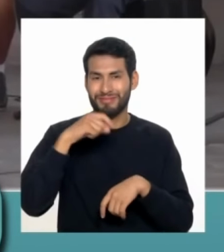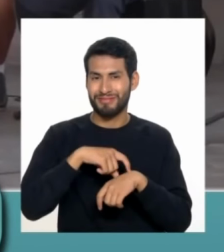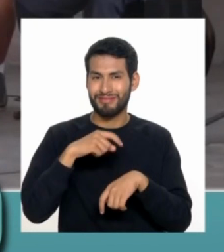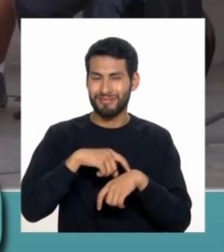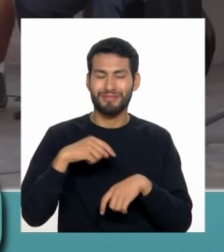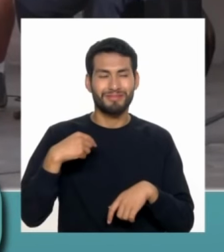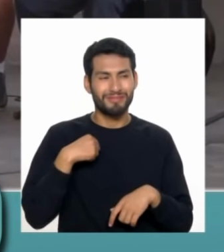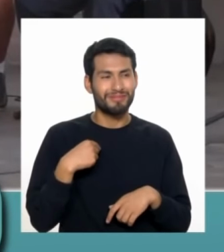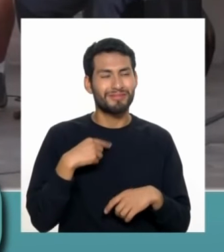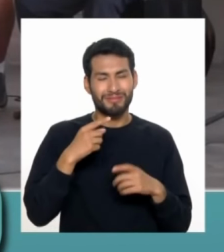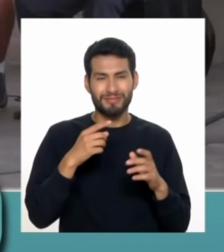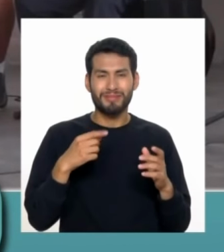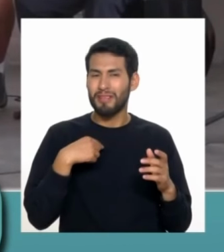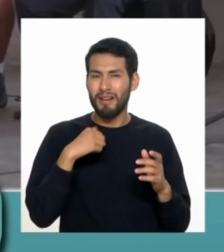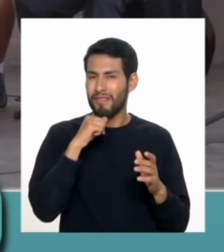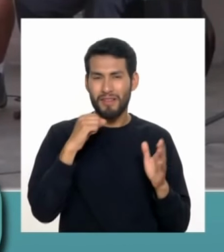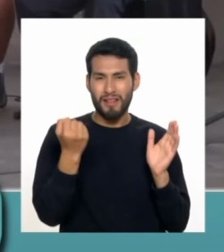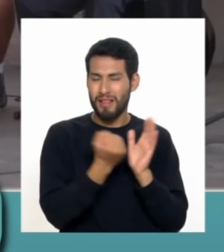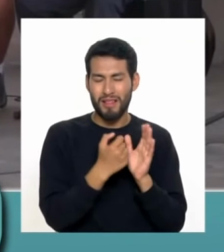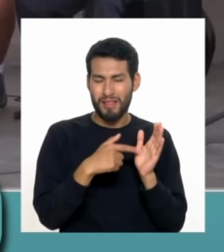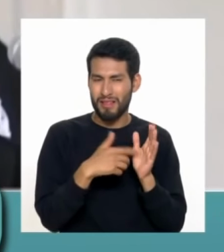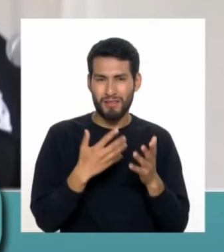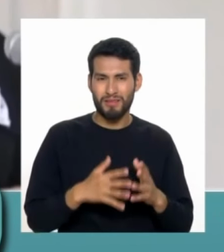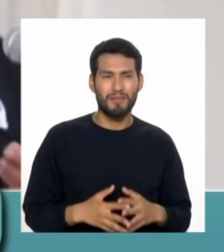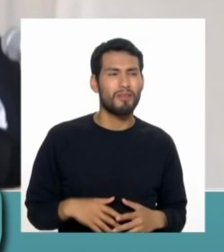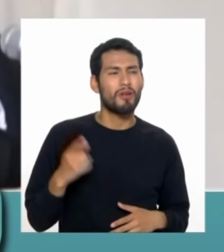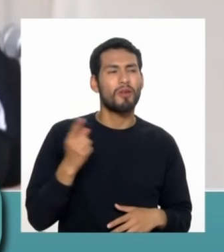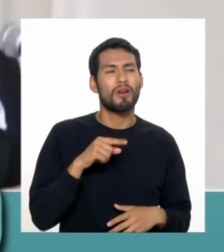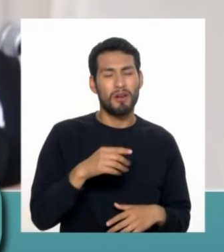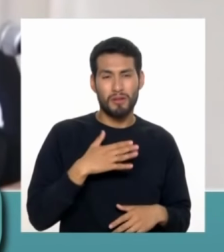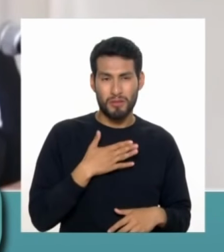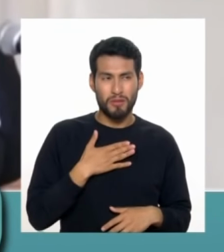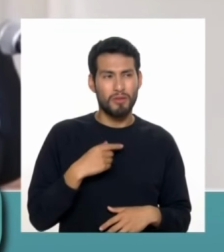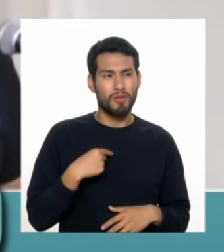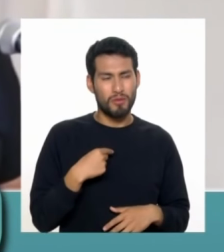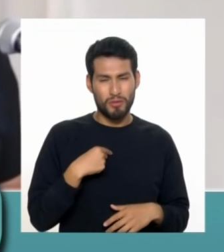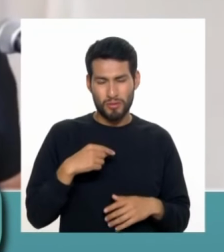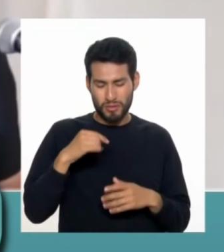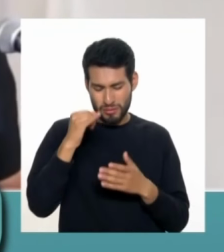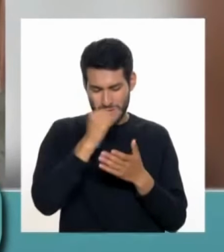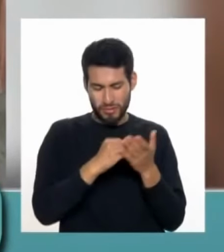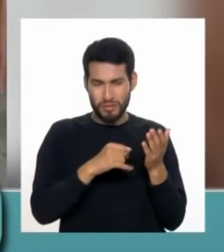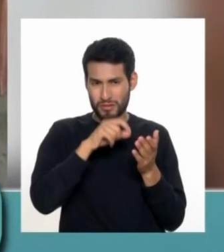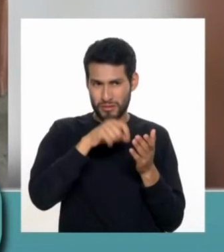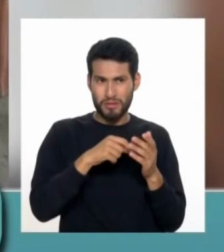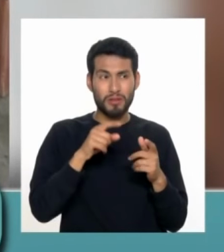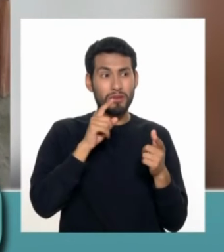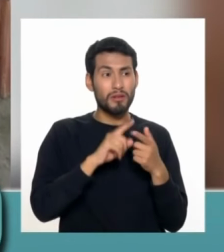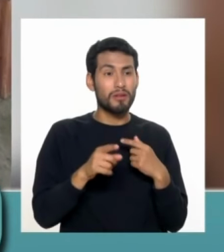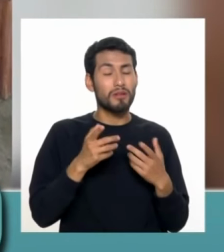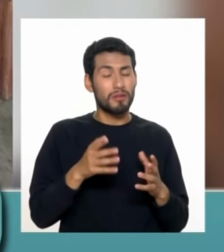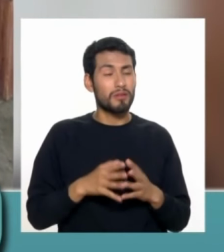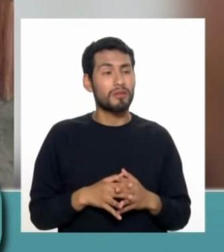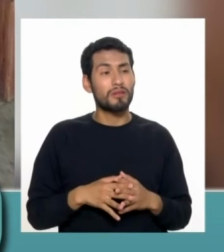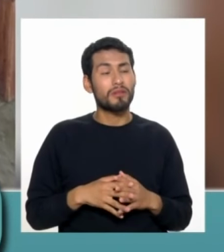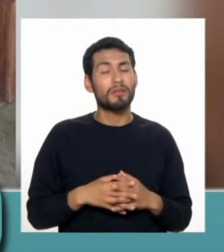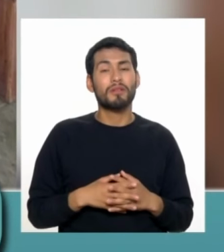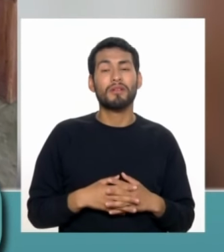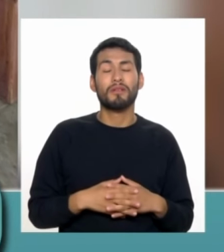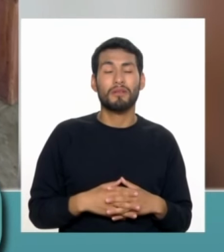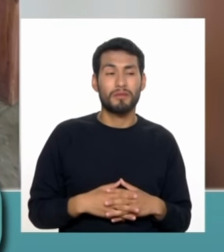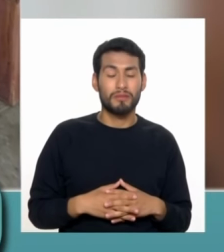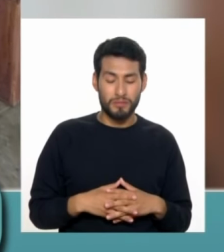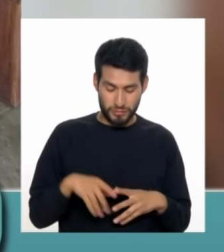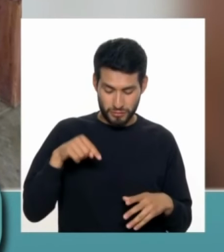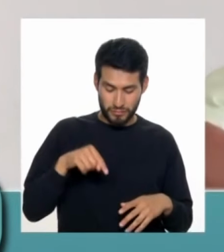no le ponía una marca ni un logo a mis cajones. Solamente el cajón mío yo le ponía mis iniciales. Pedro Rodríguez, PDR.